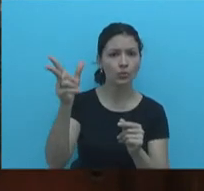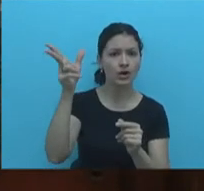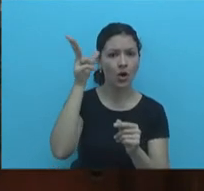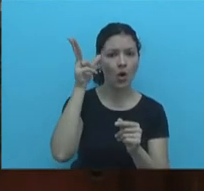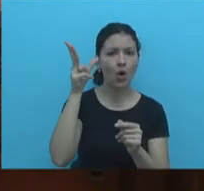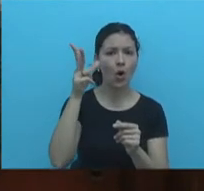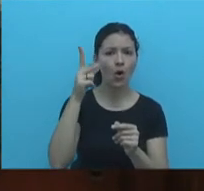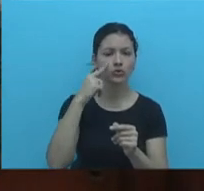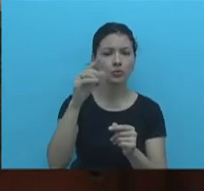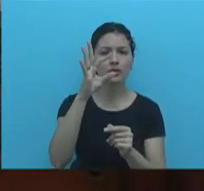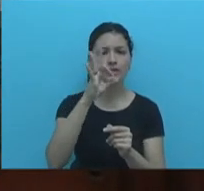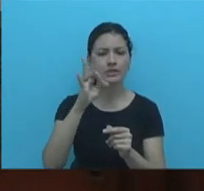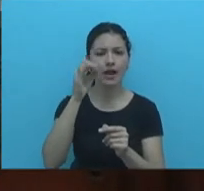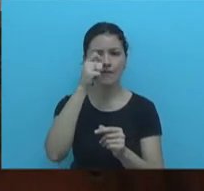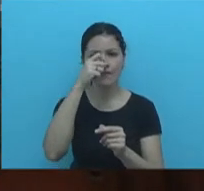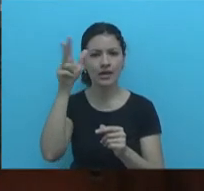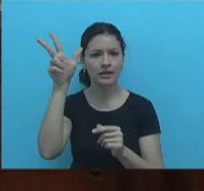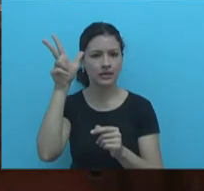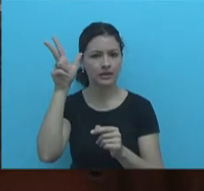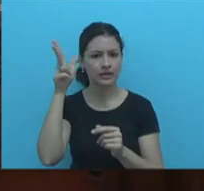8023, San José.